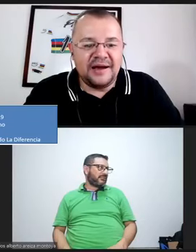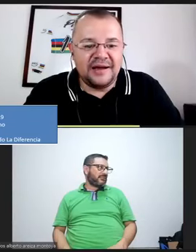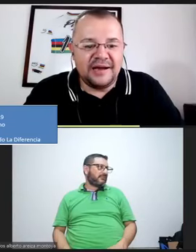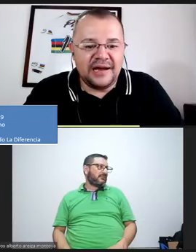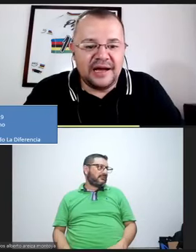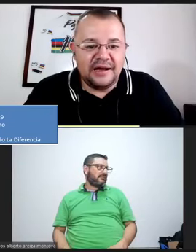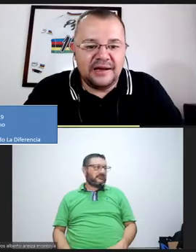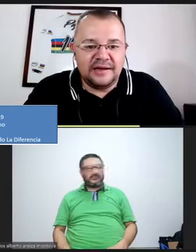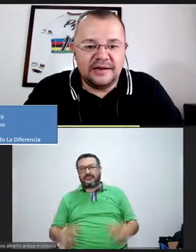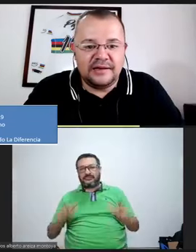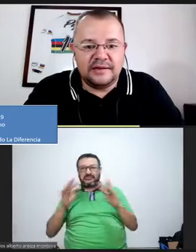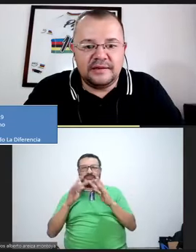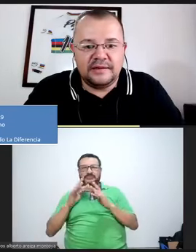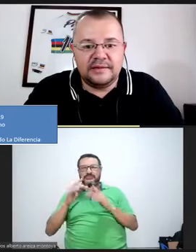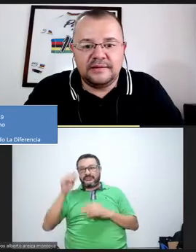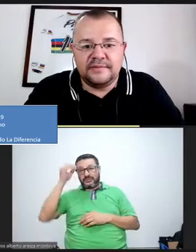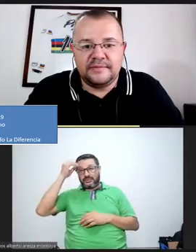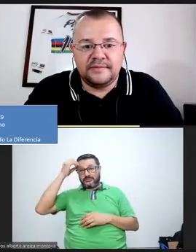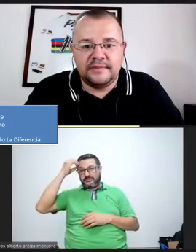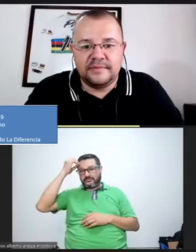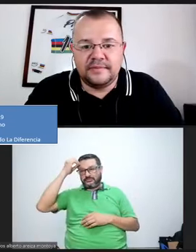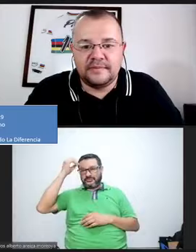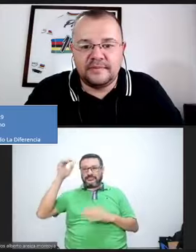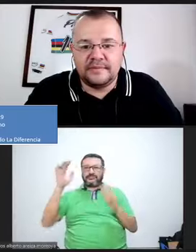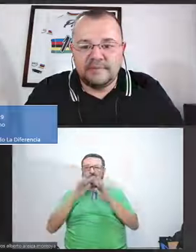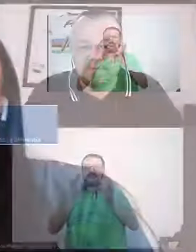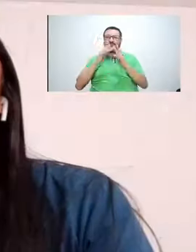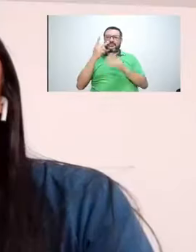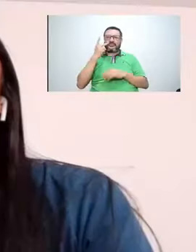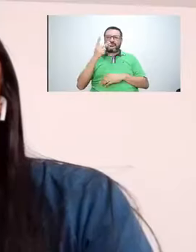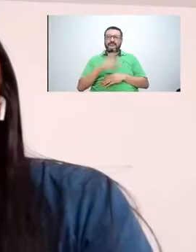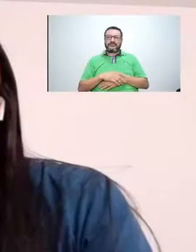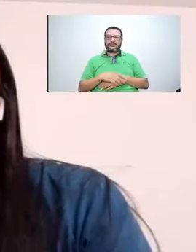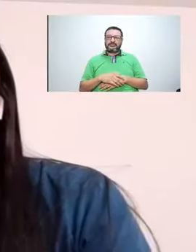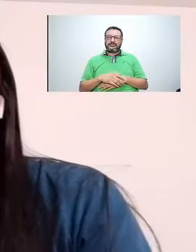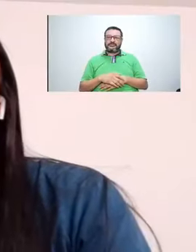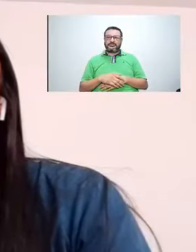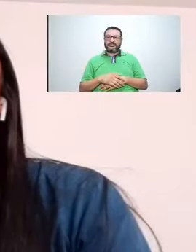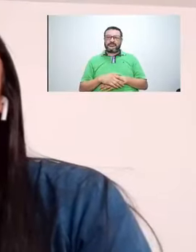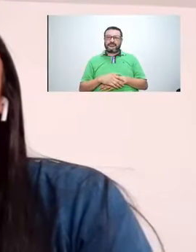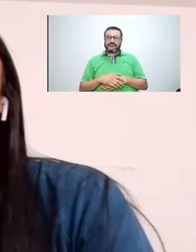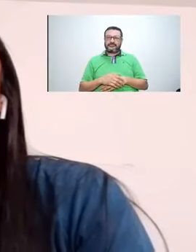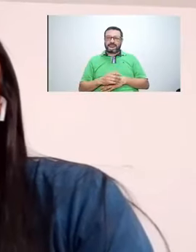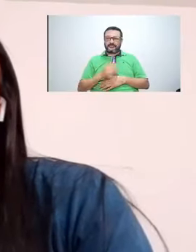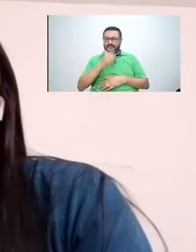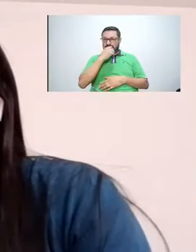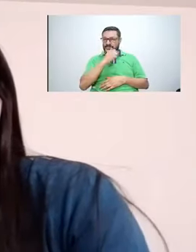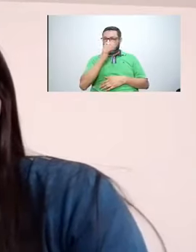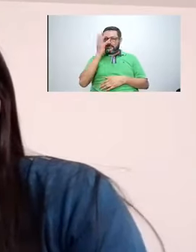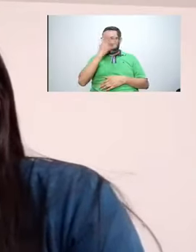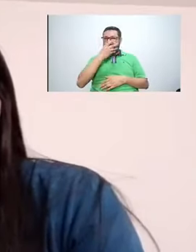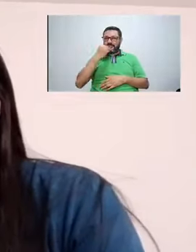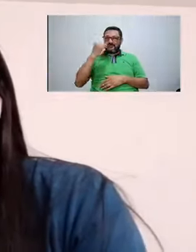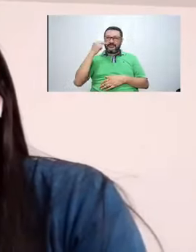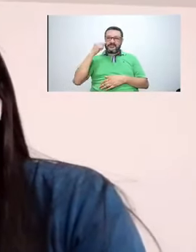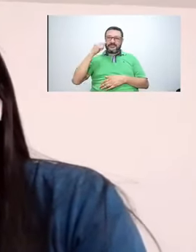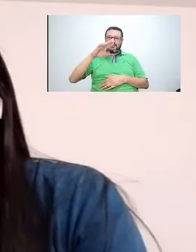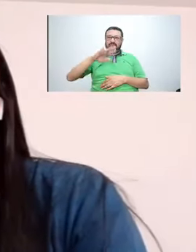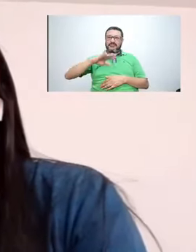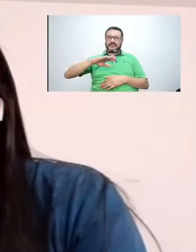Eso, tienes que verlo cuando está, sobre todo en suelo es muy gracioso, porque él